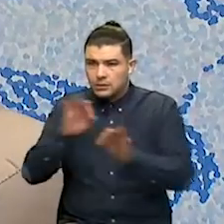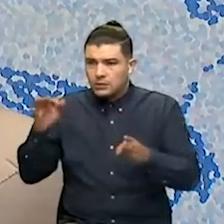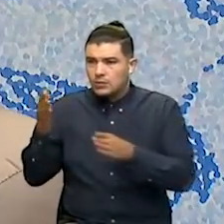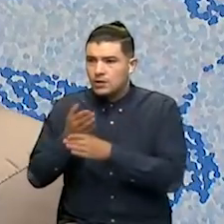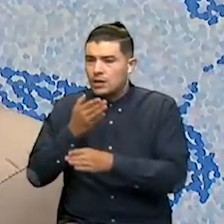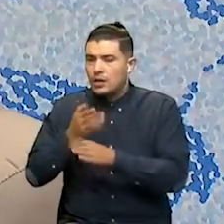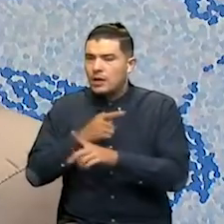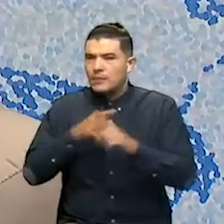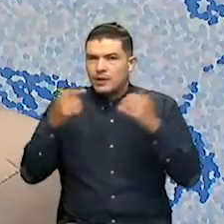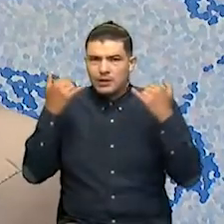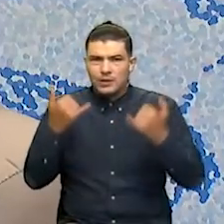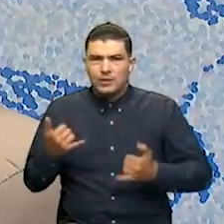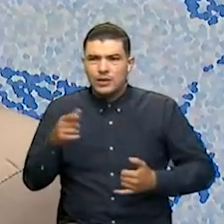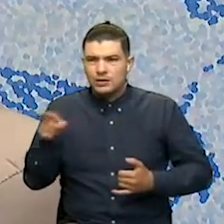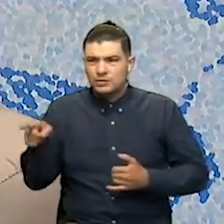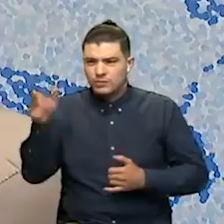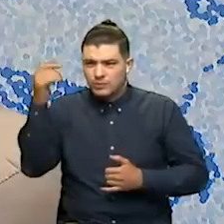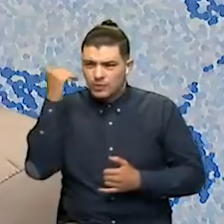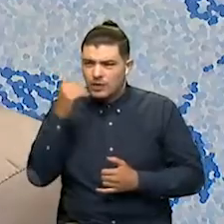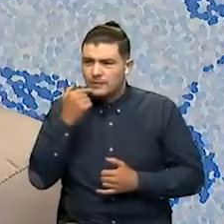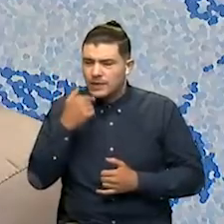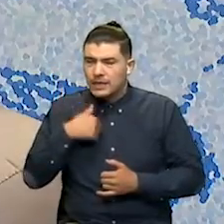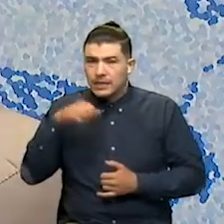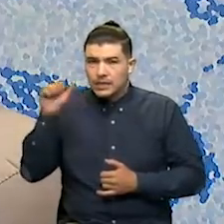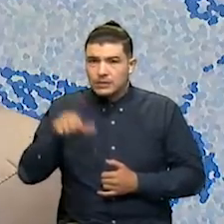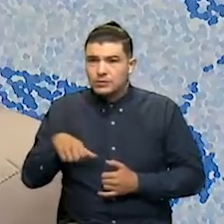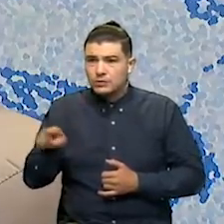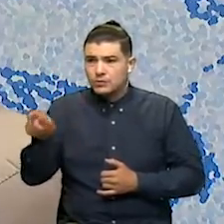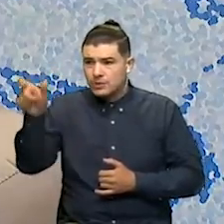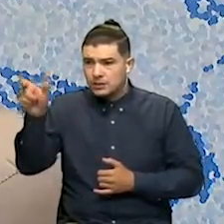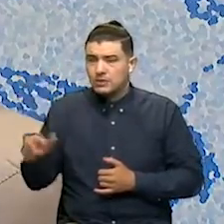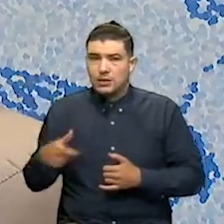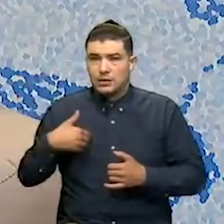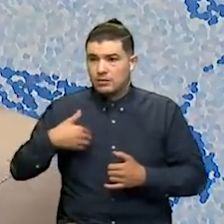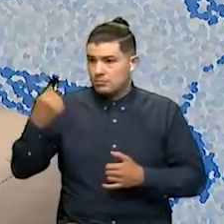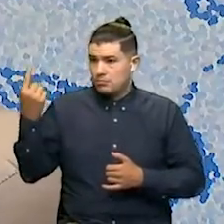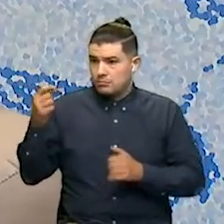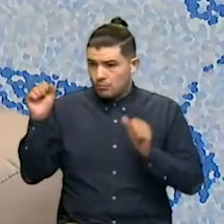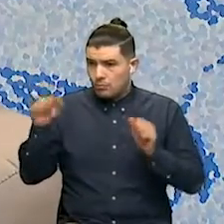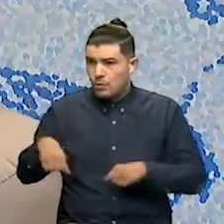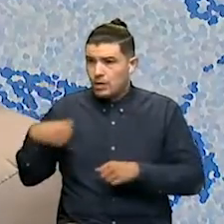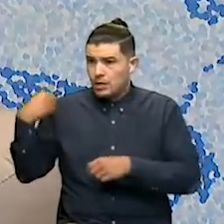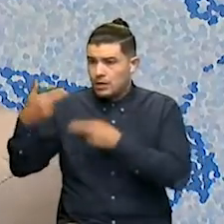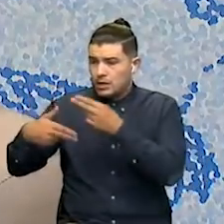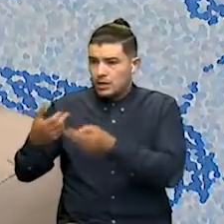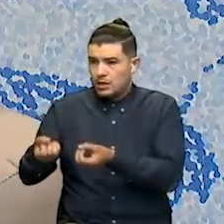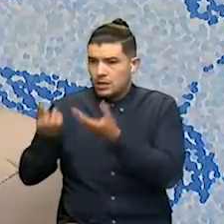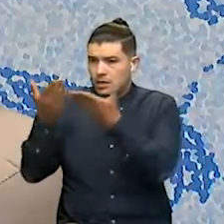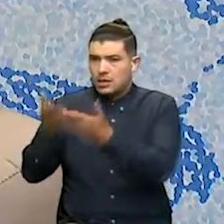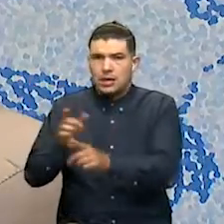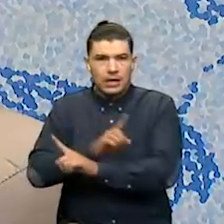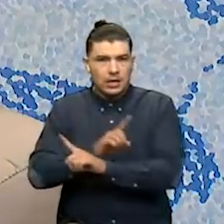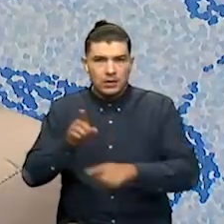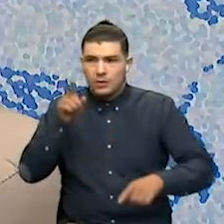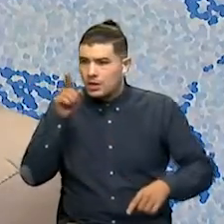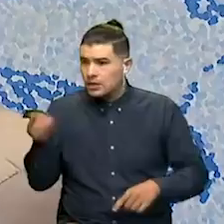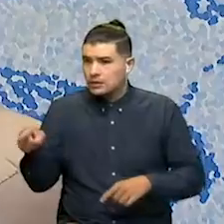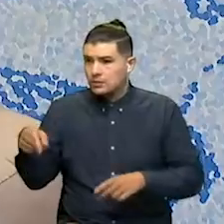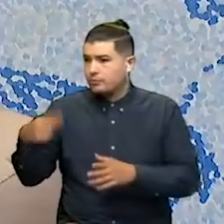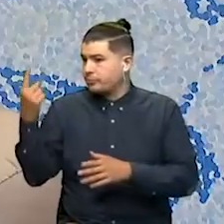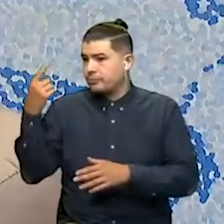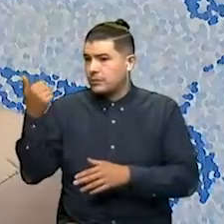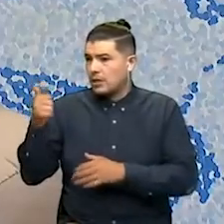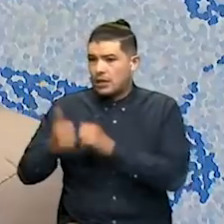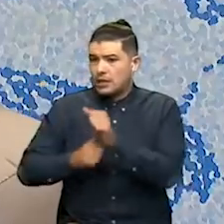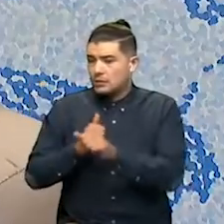problema. Ahora, algo que decía la televidente, que el señor automáticamente puede adquirir el predio. Exactamente. Eso no es automático, sí,